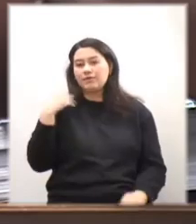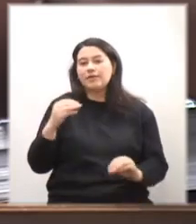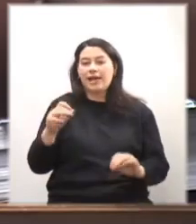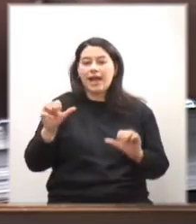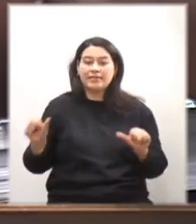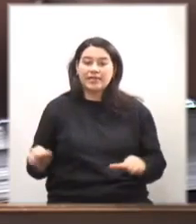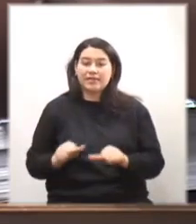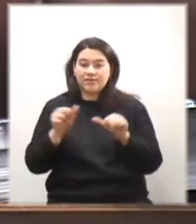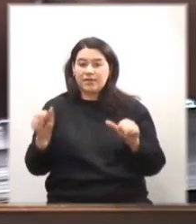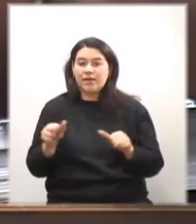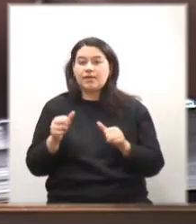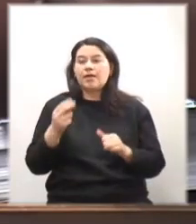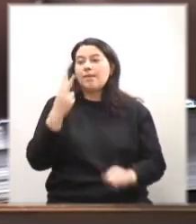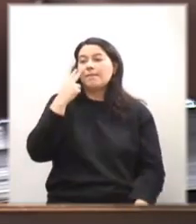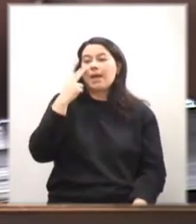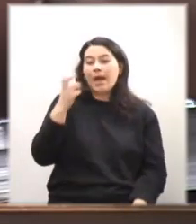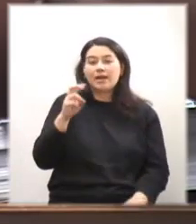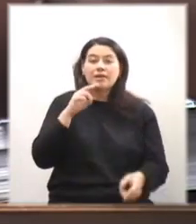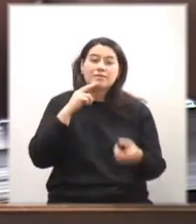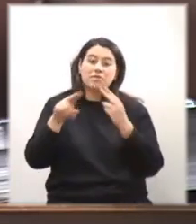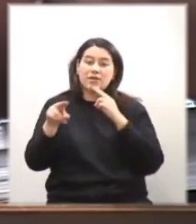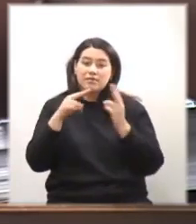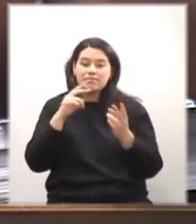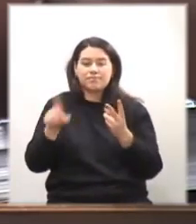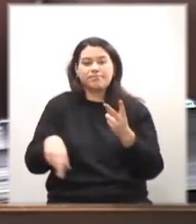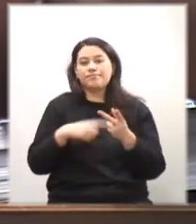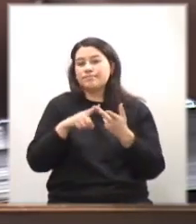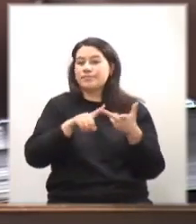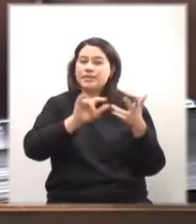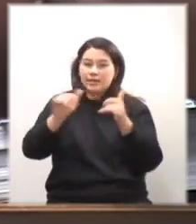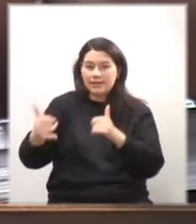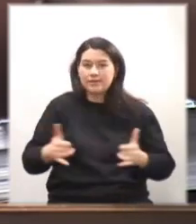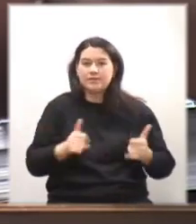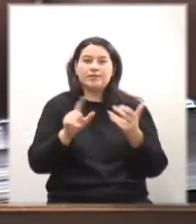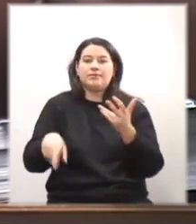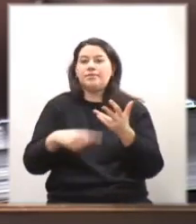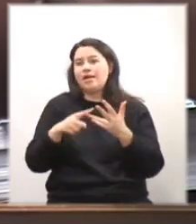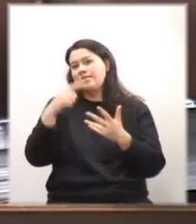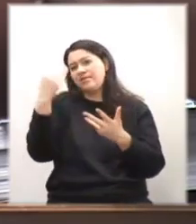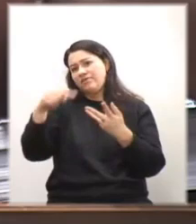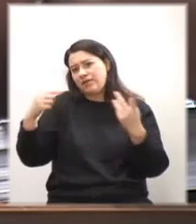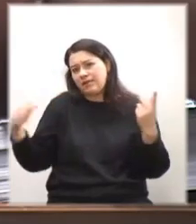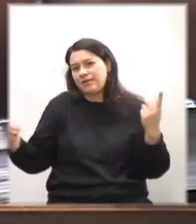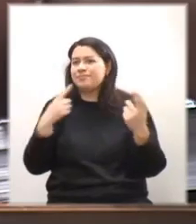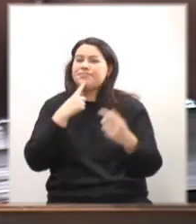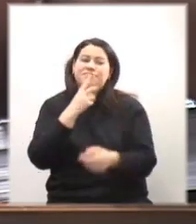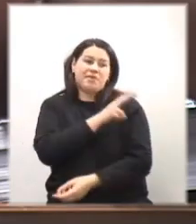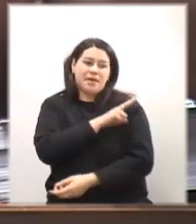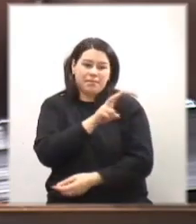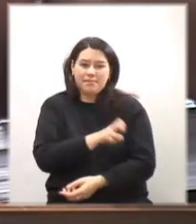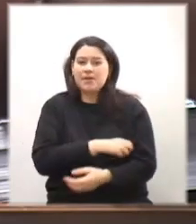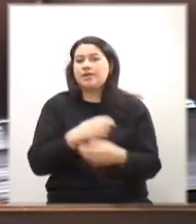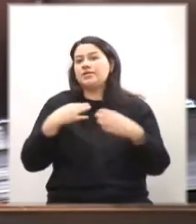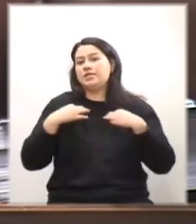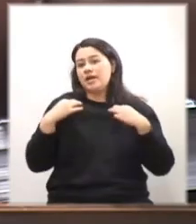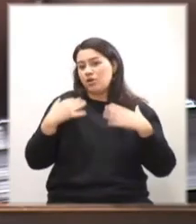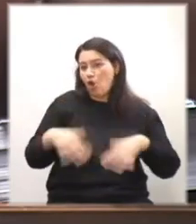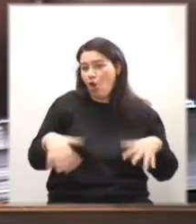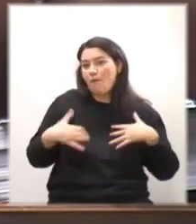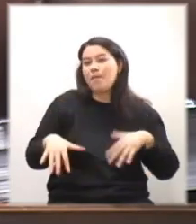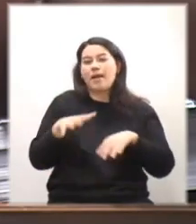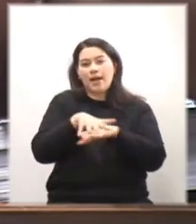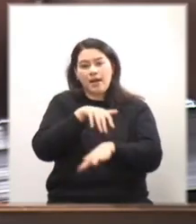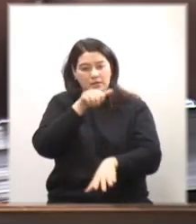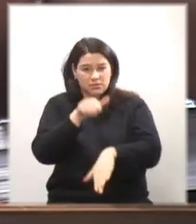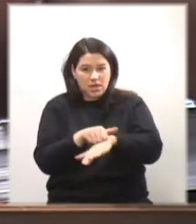las actividades de bares y restaurantes, actividades recreativas, diversos rubros como farmacia, ropa,